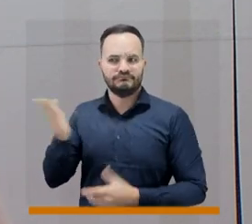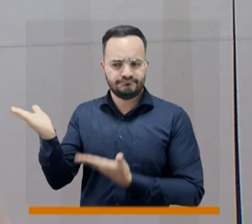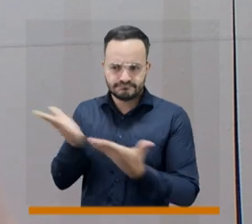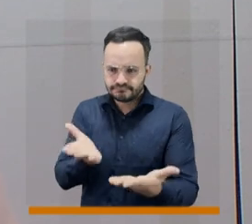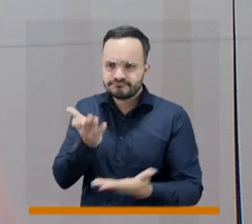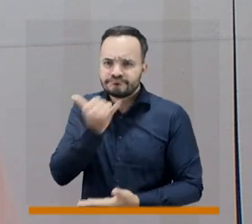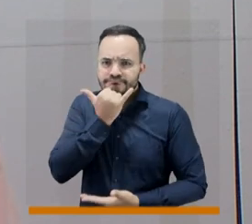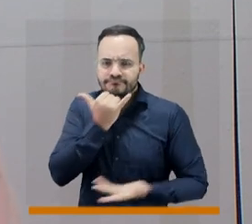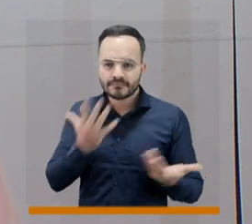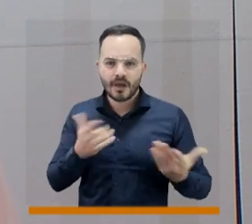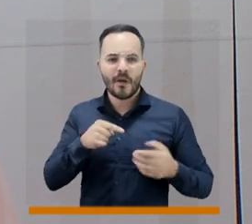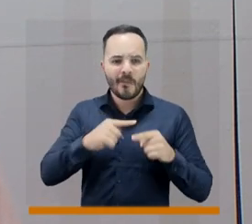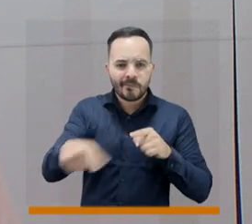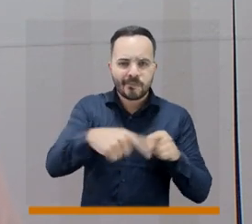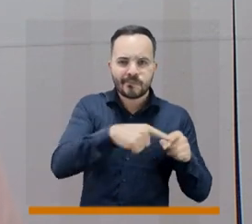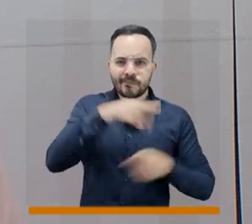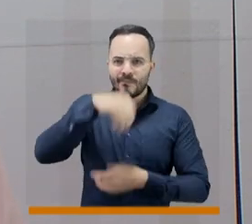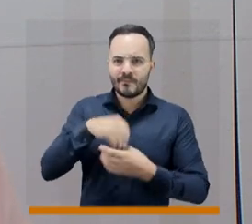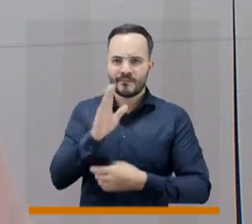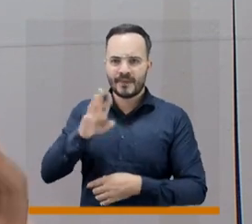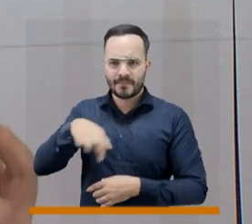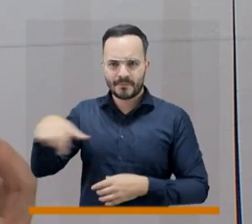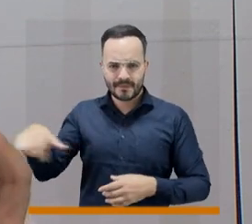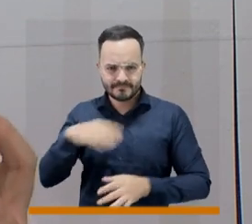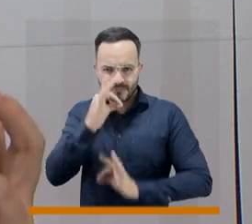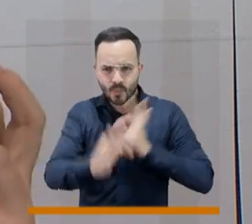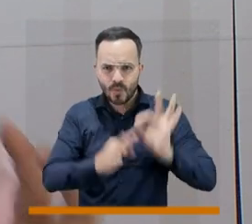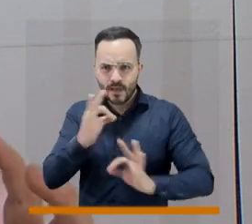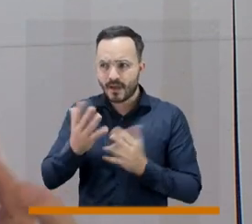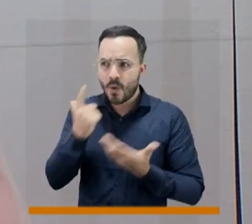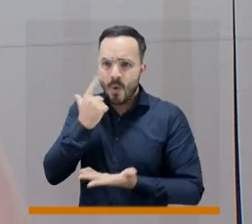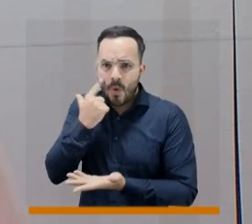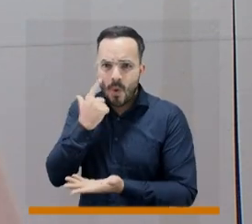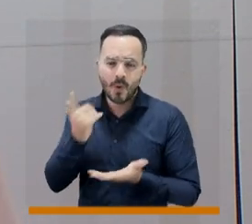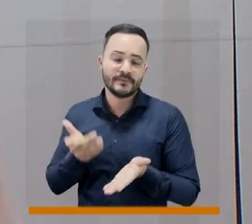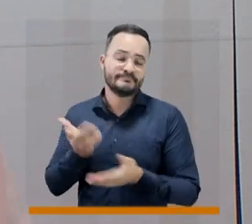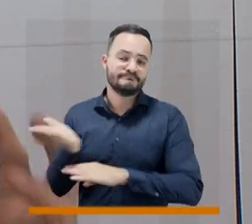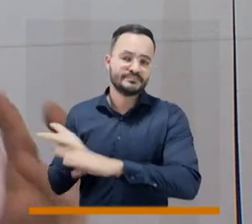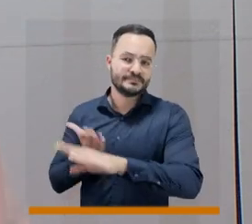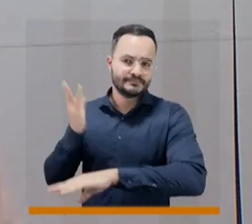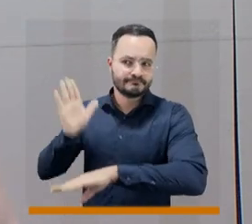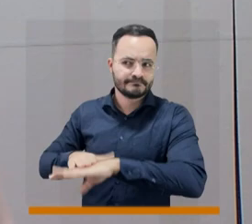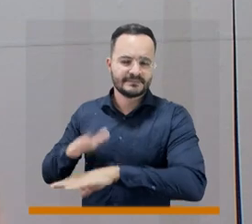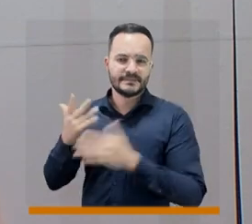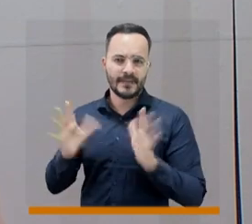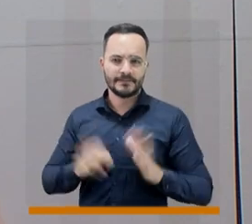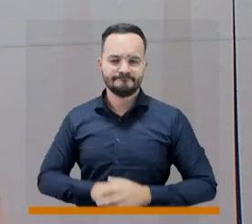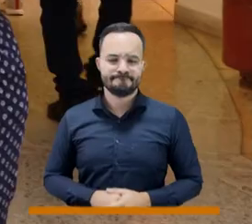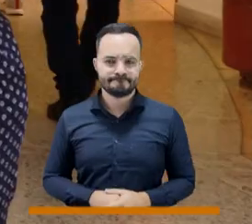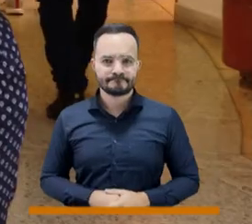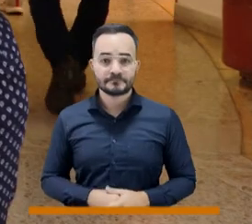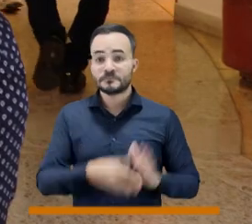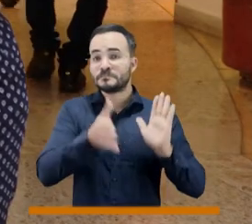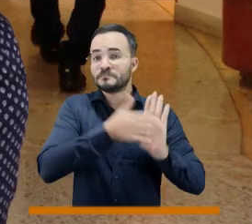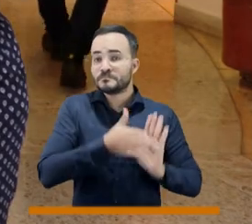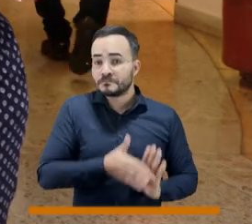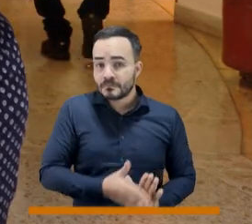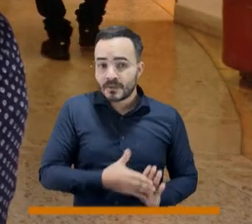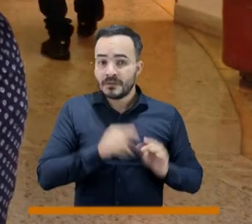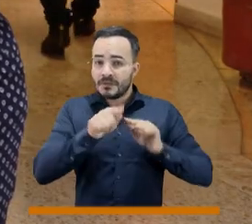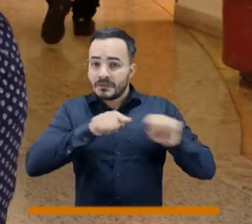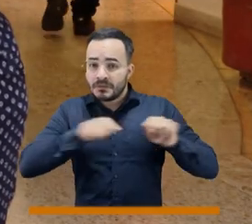siendo cuidados la hemeroteca, el archivo fotográfico y demás patrimonios que tiene la ciudad, las obras de arte que tiene la biblioteca.